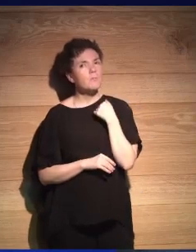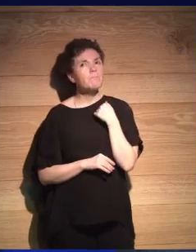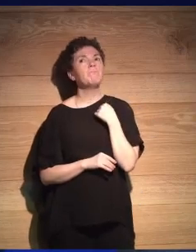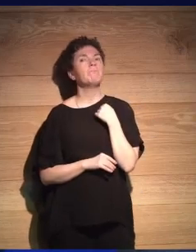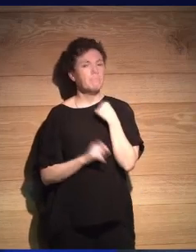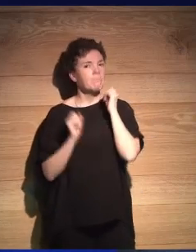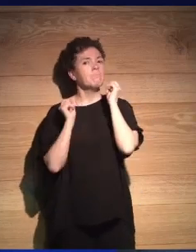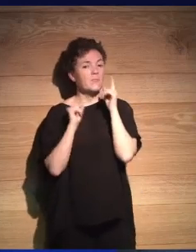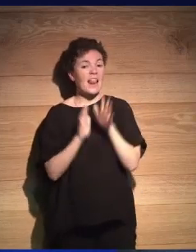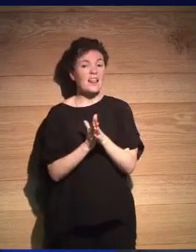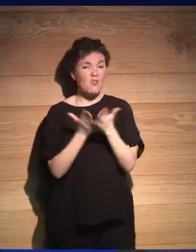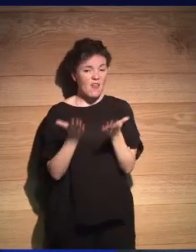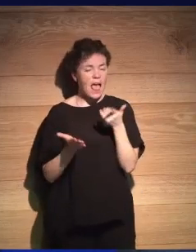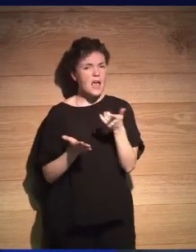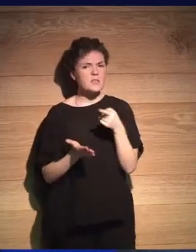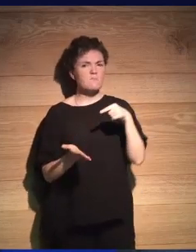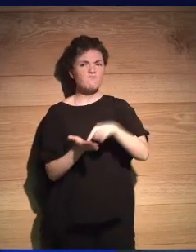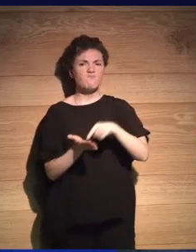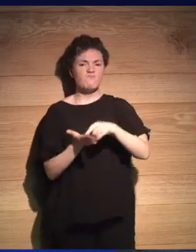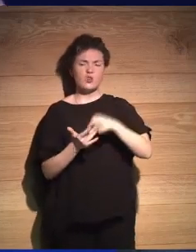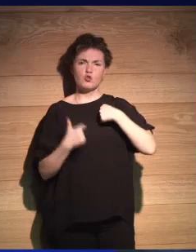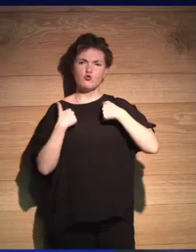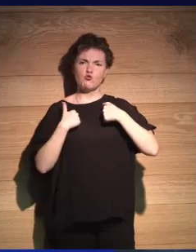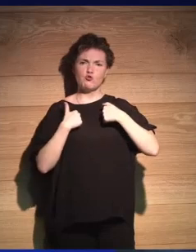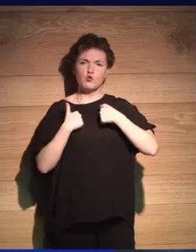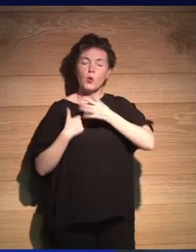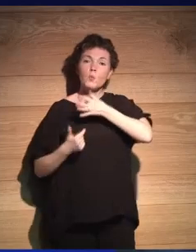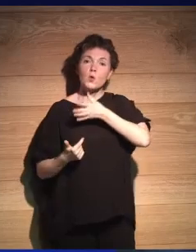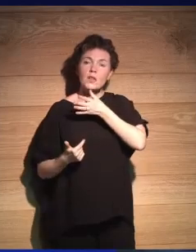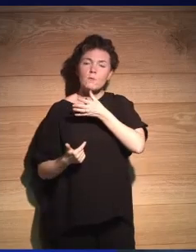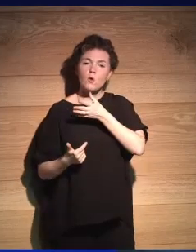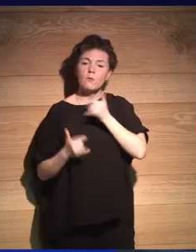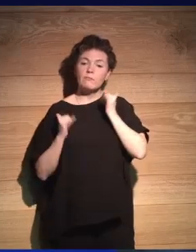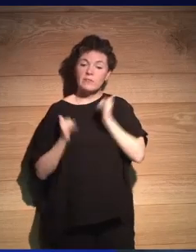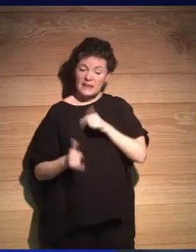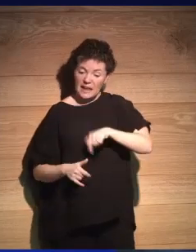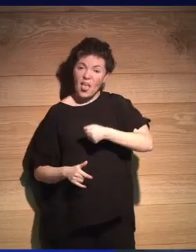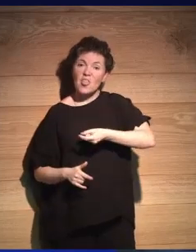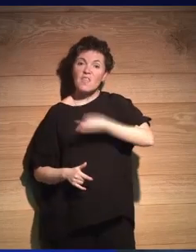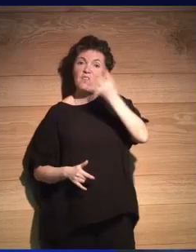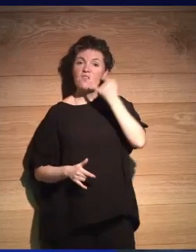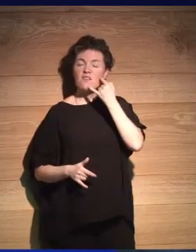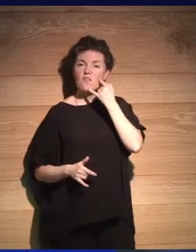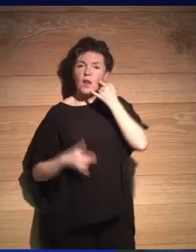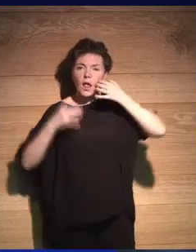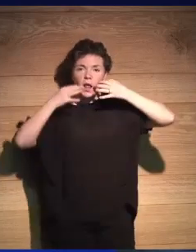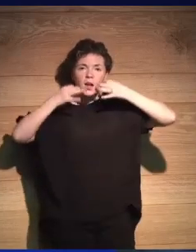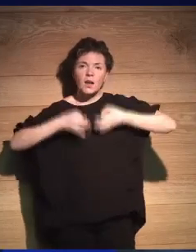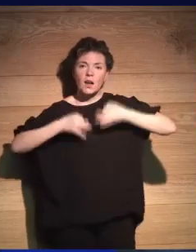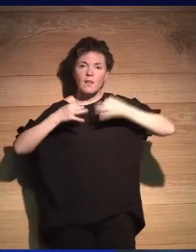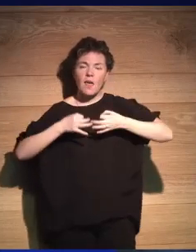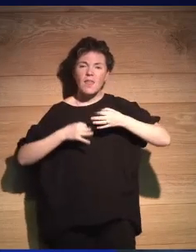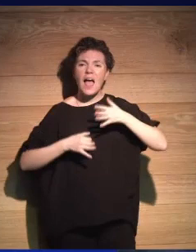encuentro que en la novela ella se reivindica mucho a sí misma. ¿Por qué? Porque llega a este edificio donde verdaderamente